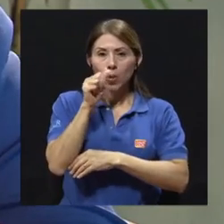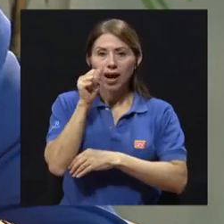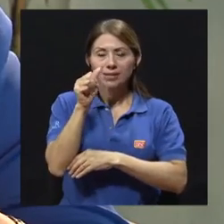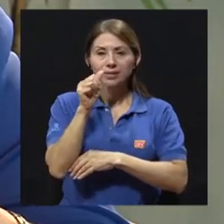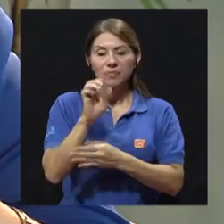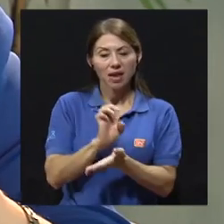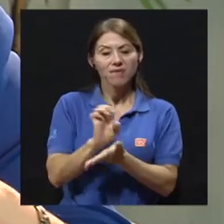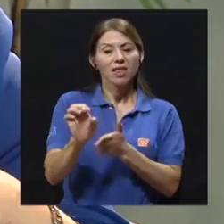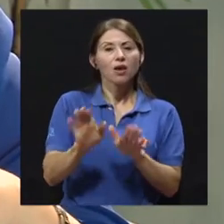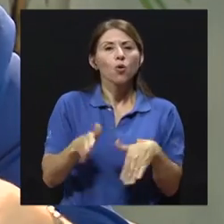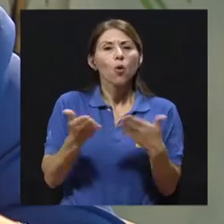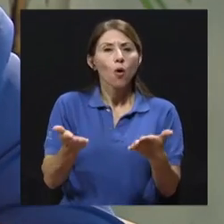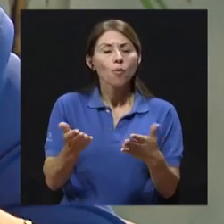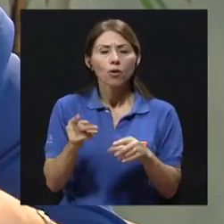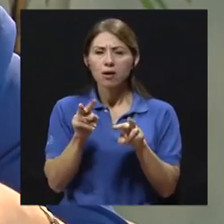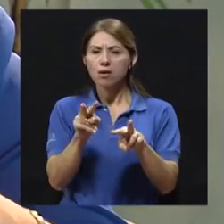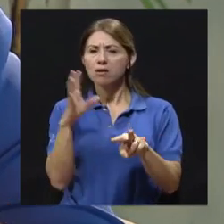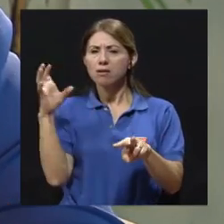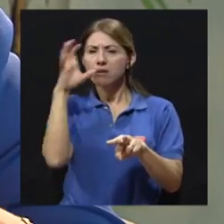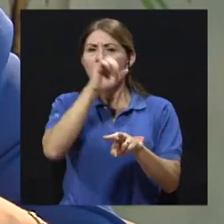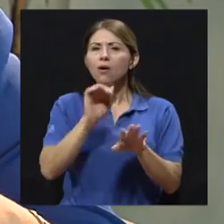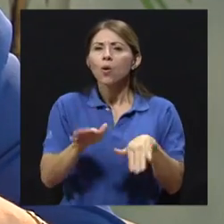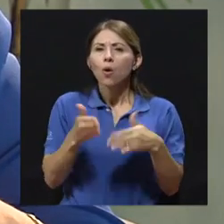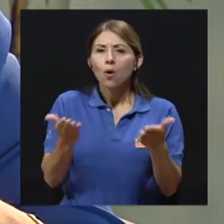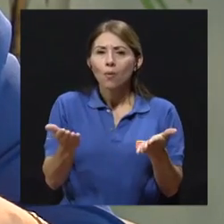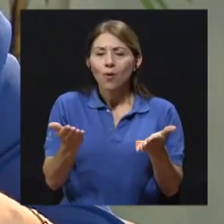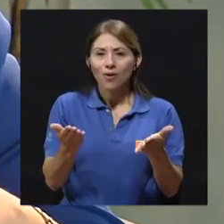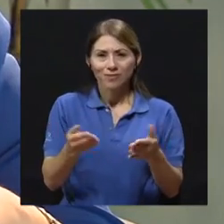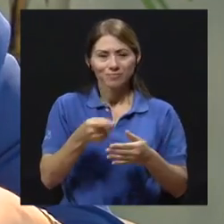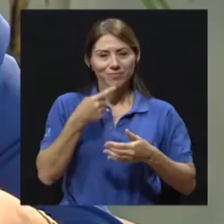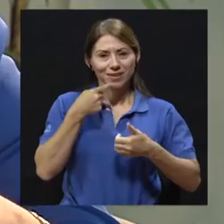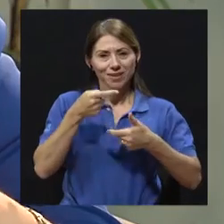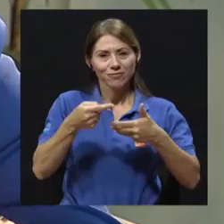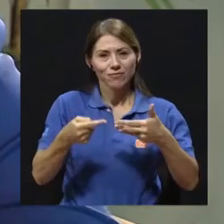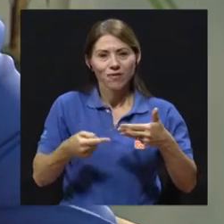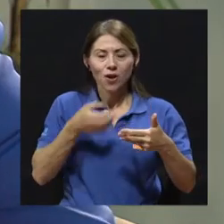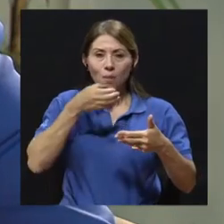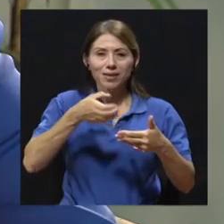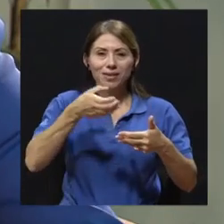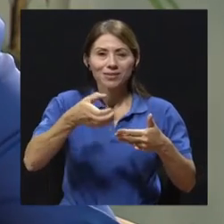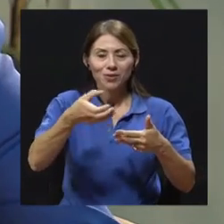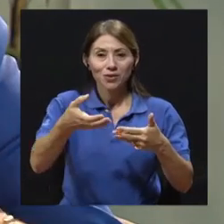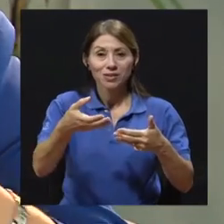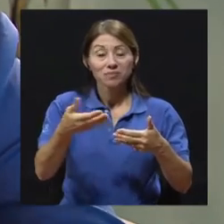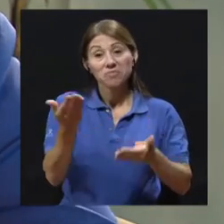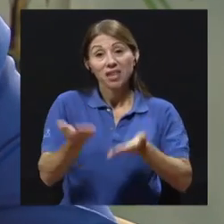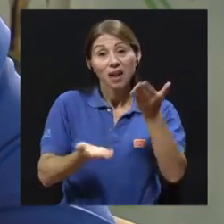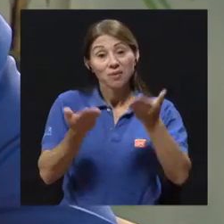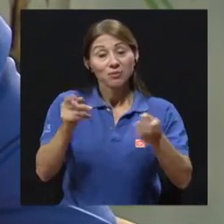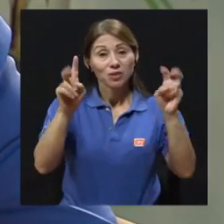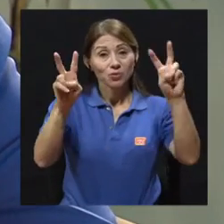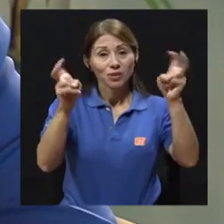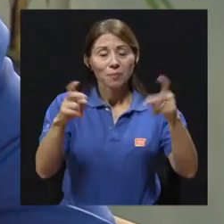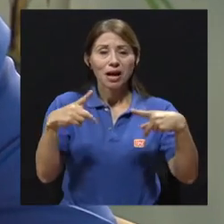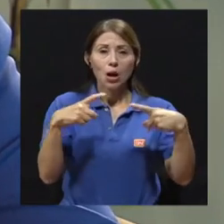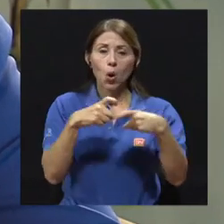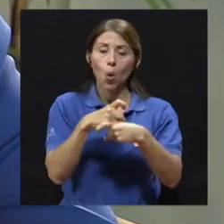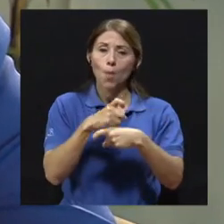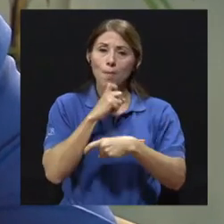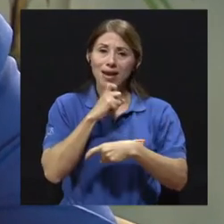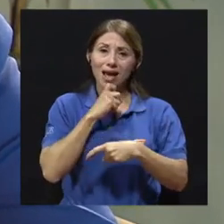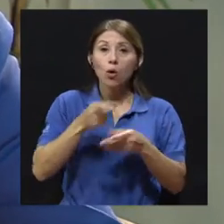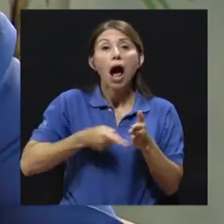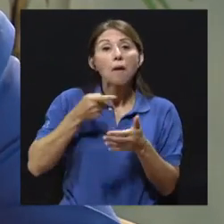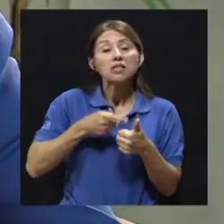cómo evitarlo, cómo detectarlo, recomendaciones muy importantes que nos trae nuestra invitada, y tal vez porque es un tema muy complicado, Saúl,